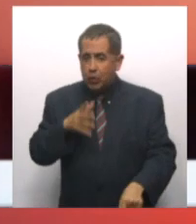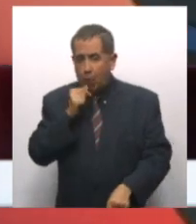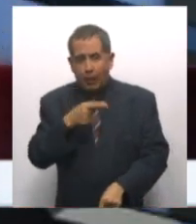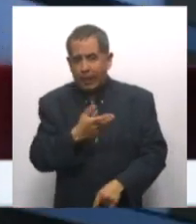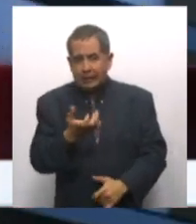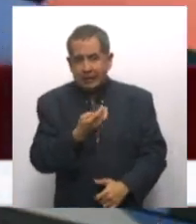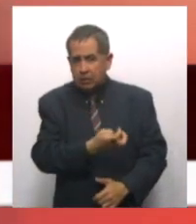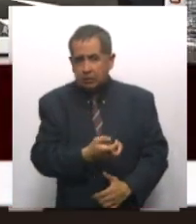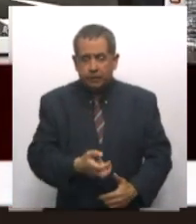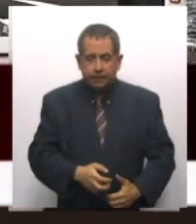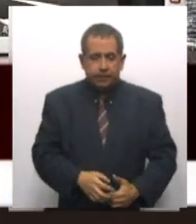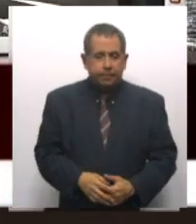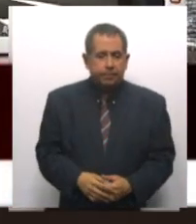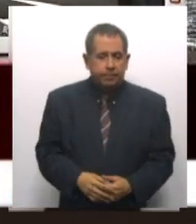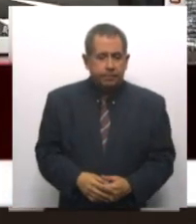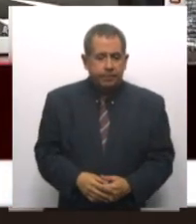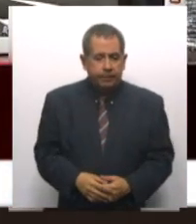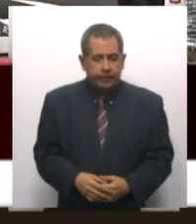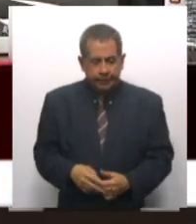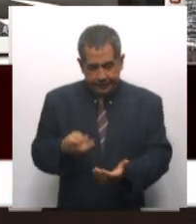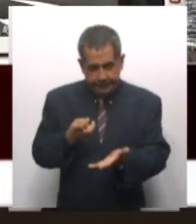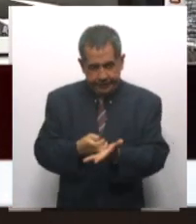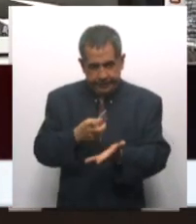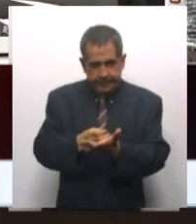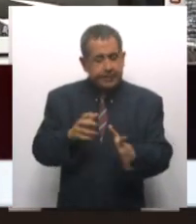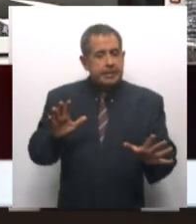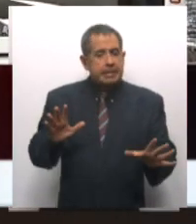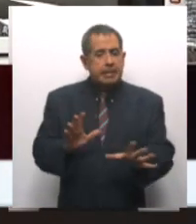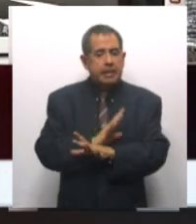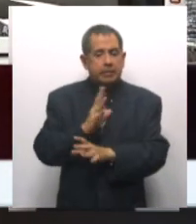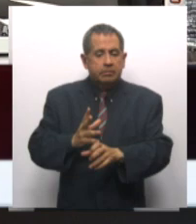dominio. Esta reforma cambia la